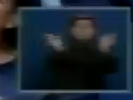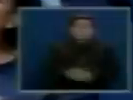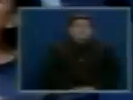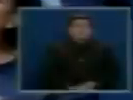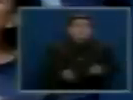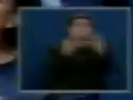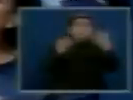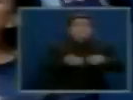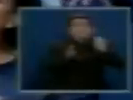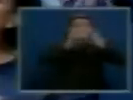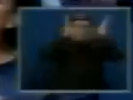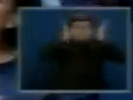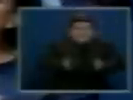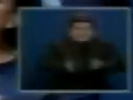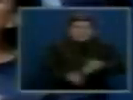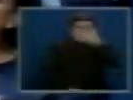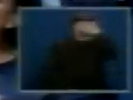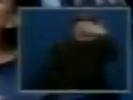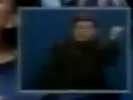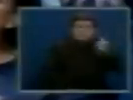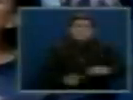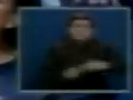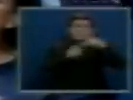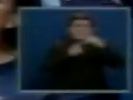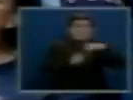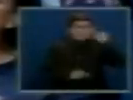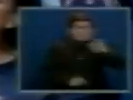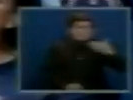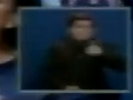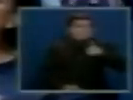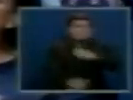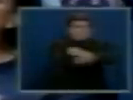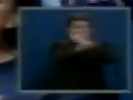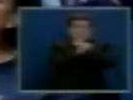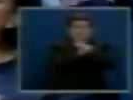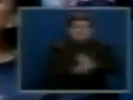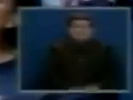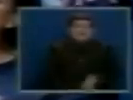de abogados por olvidar que su principal obligación es garantizar